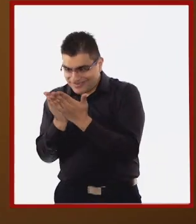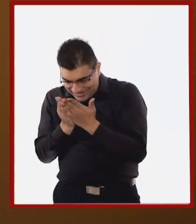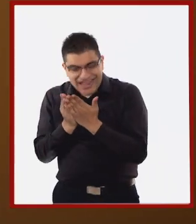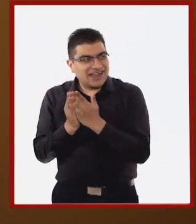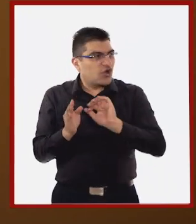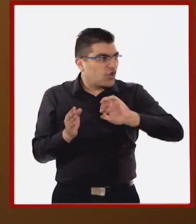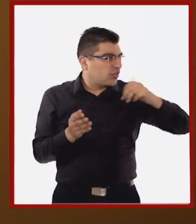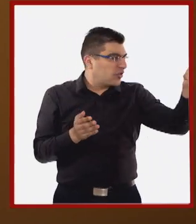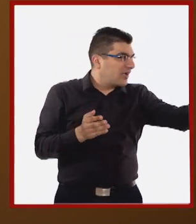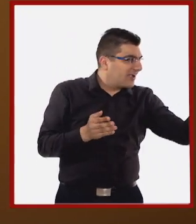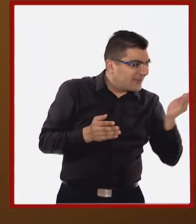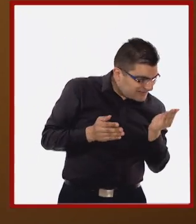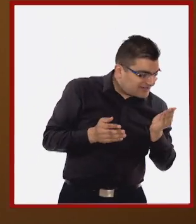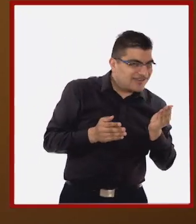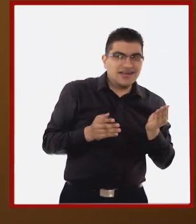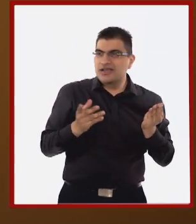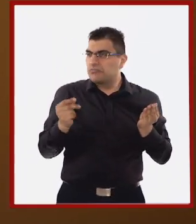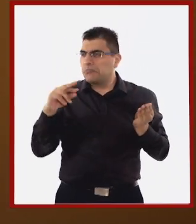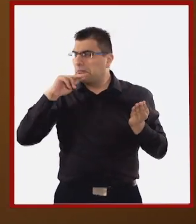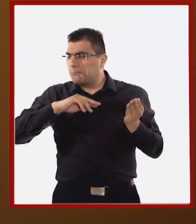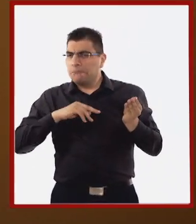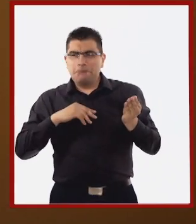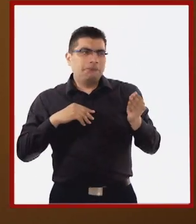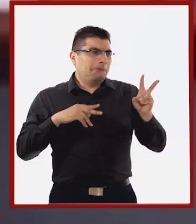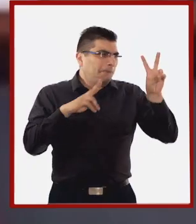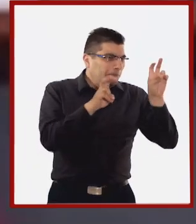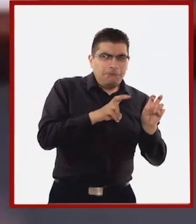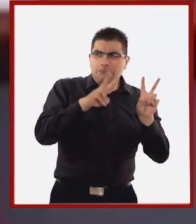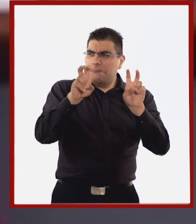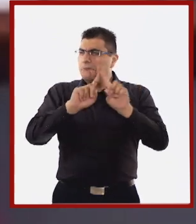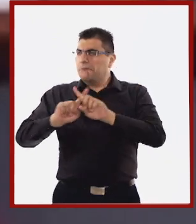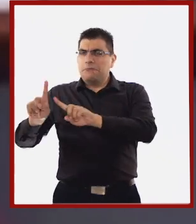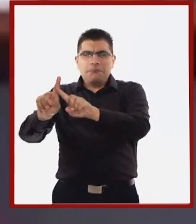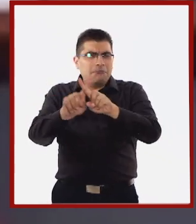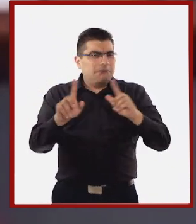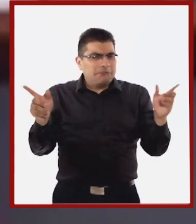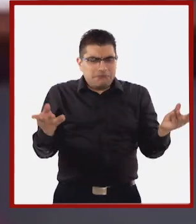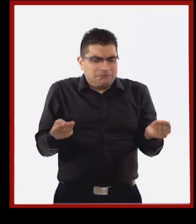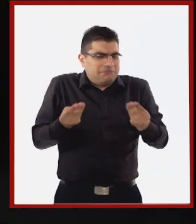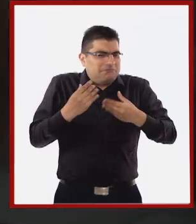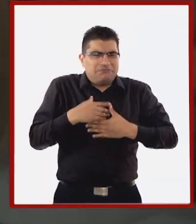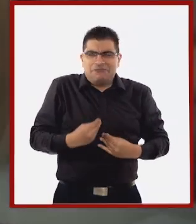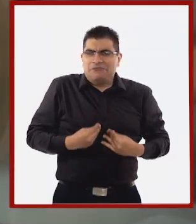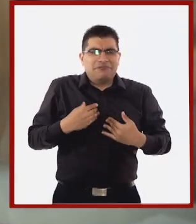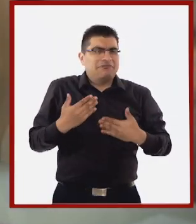lectura de manera muy sencilla y muy alegre, ¿no? Es decir,